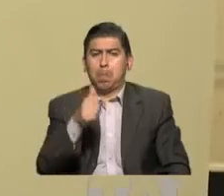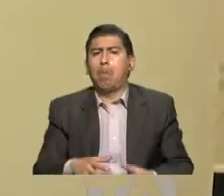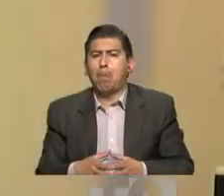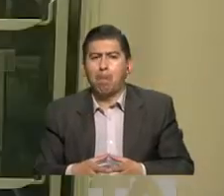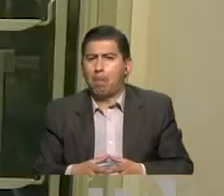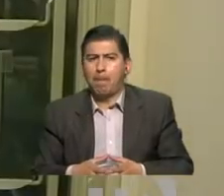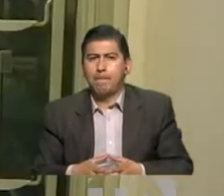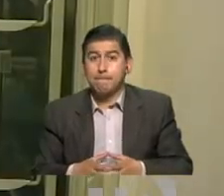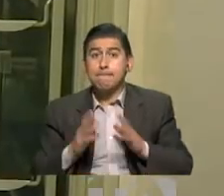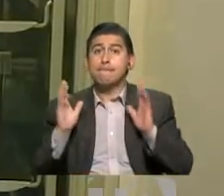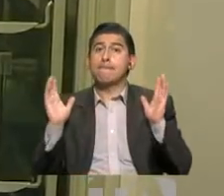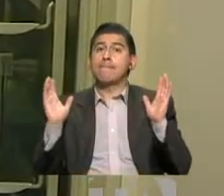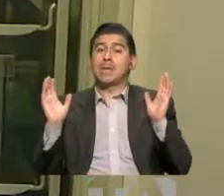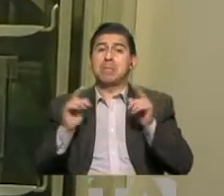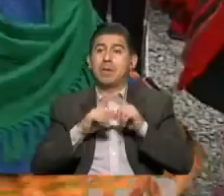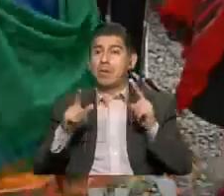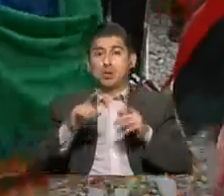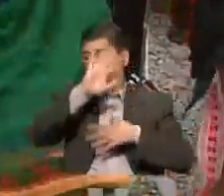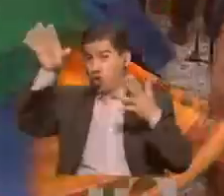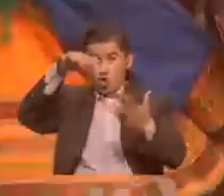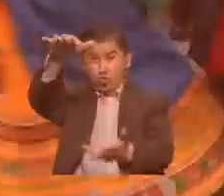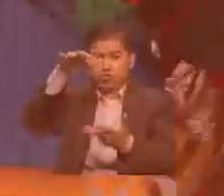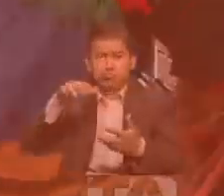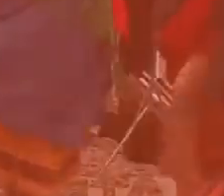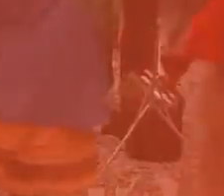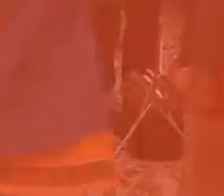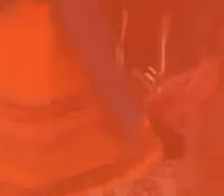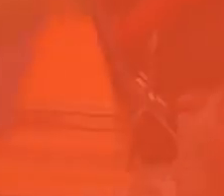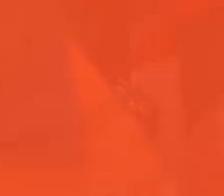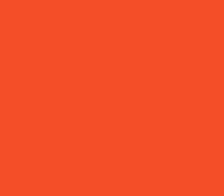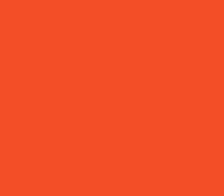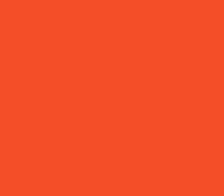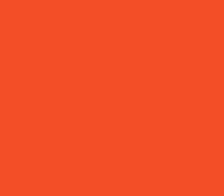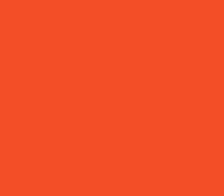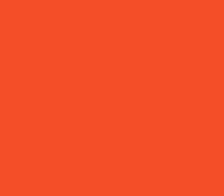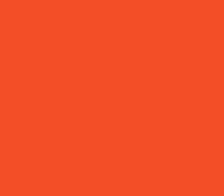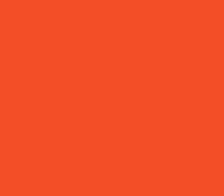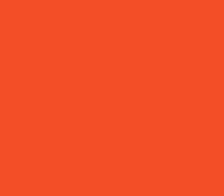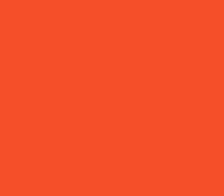necesaria, y nunca se entregaron todas. En Quito, Fausto Yepes, 24.